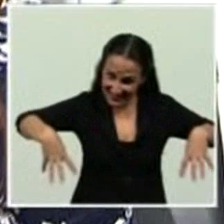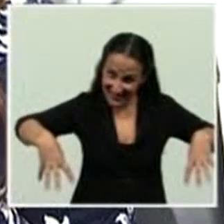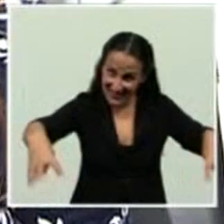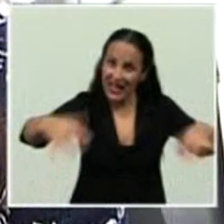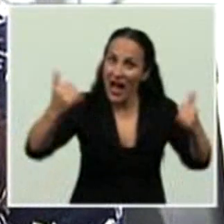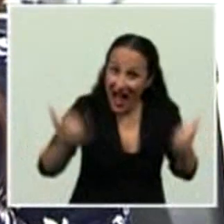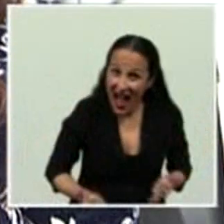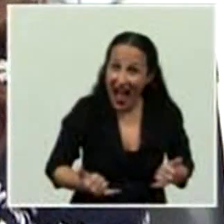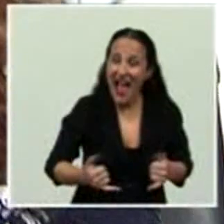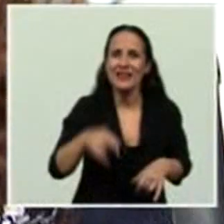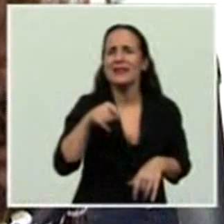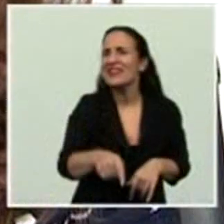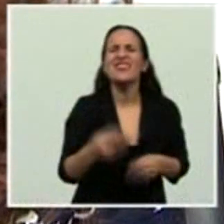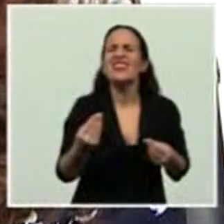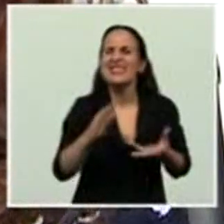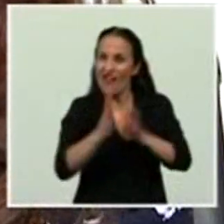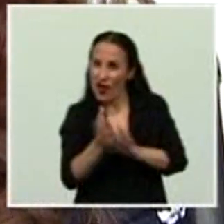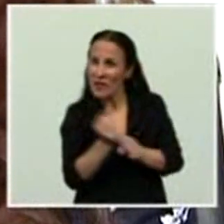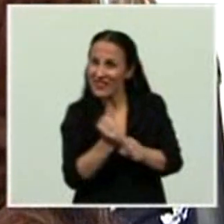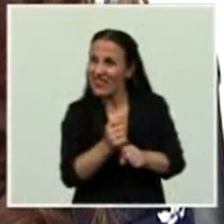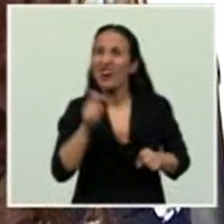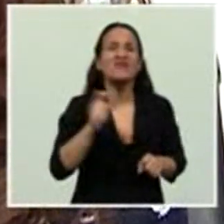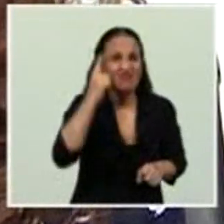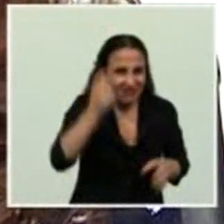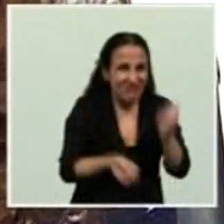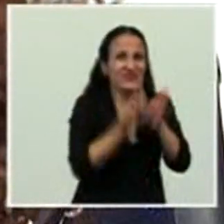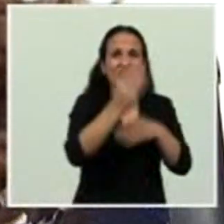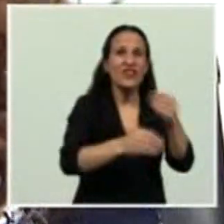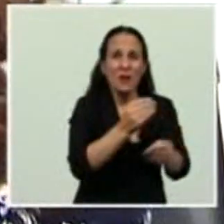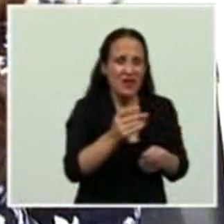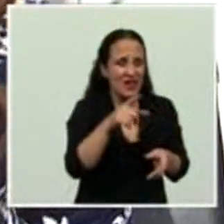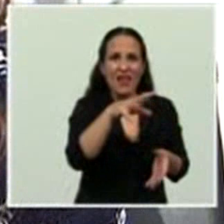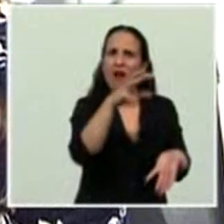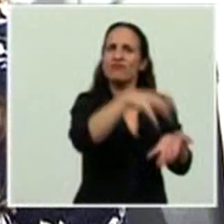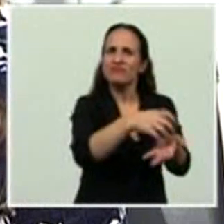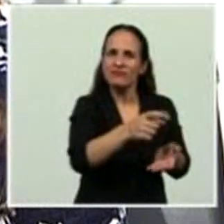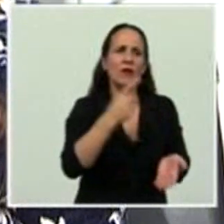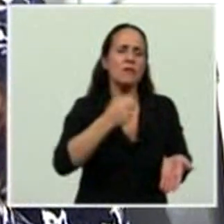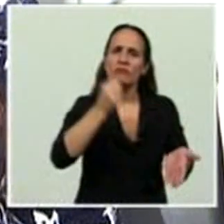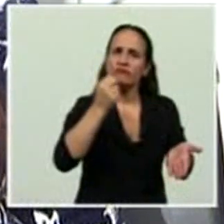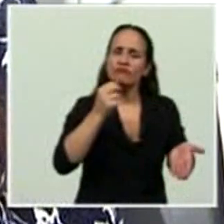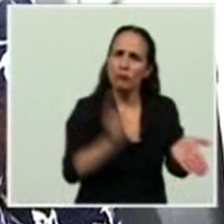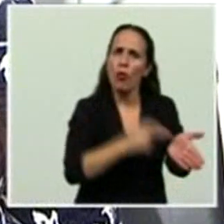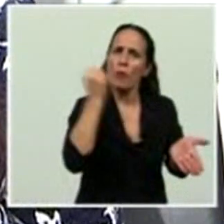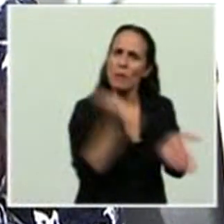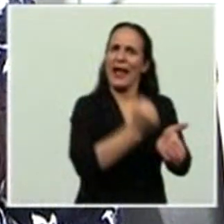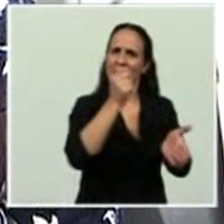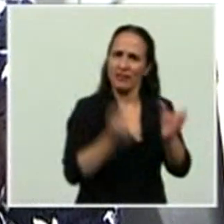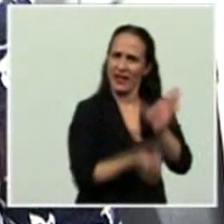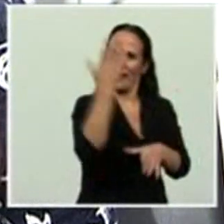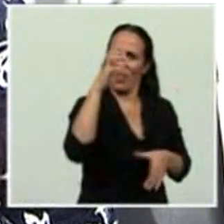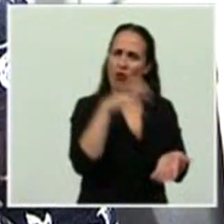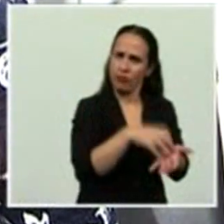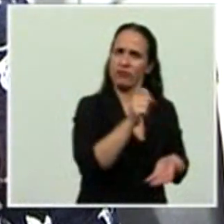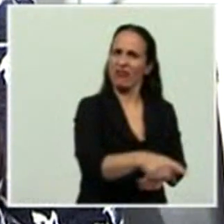sistema que es argentino ideado por esta familia con sus ingenieros patentado y adquirido para ser